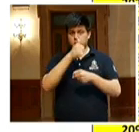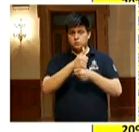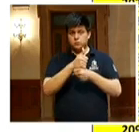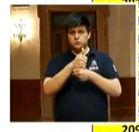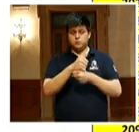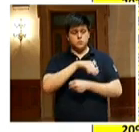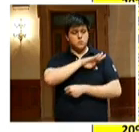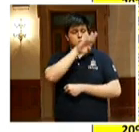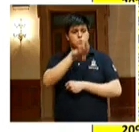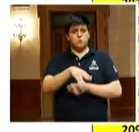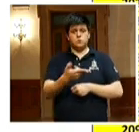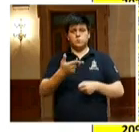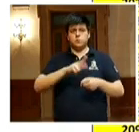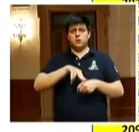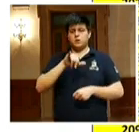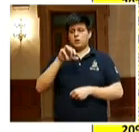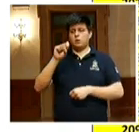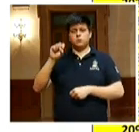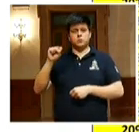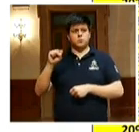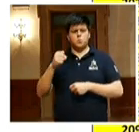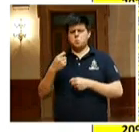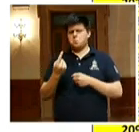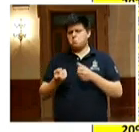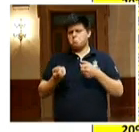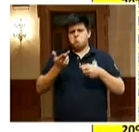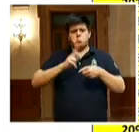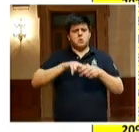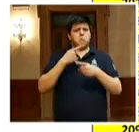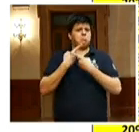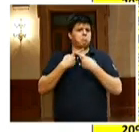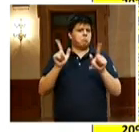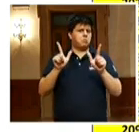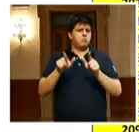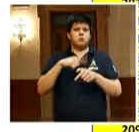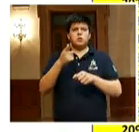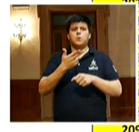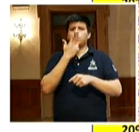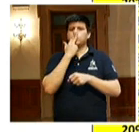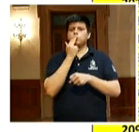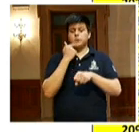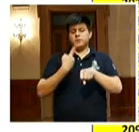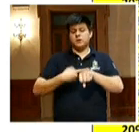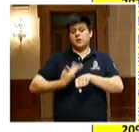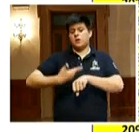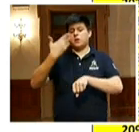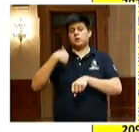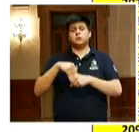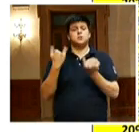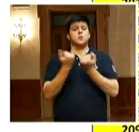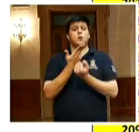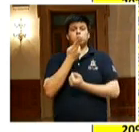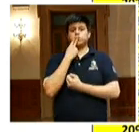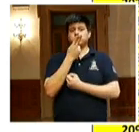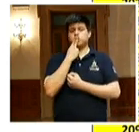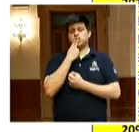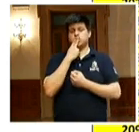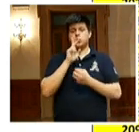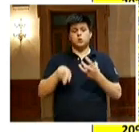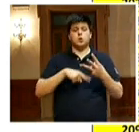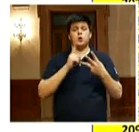que fallece en un hospital del seguro social con diabetes mellitus y tabaquismo el tercer caso un masculino de